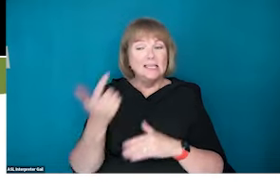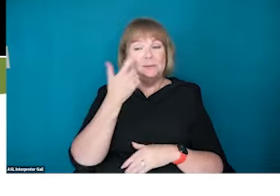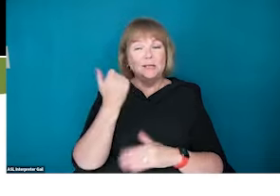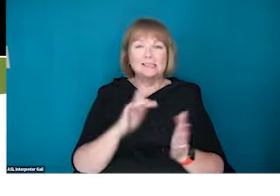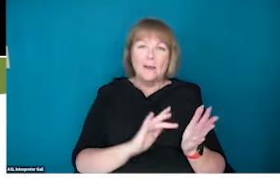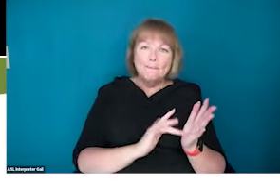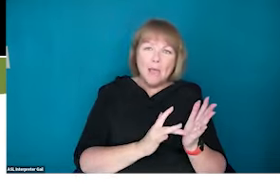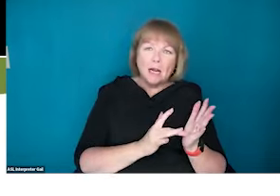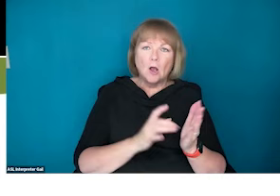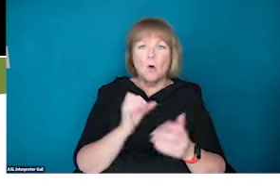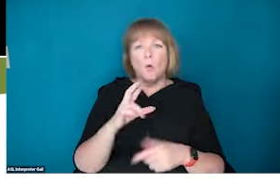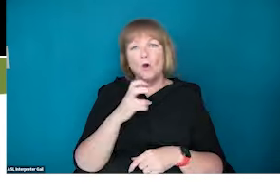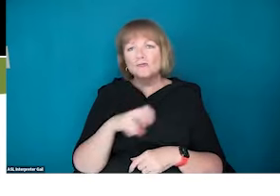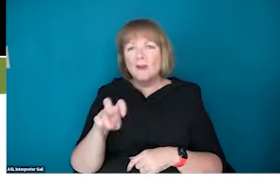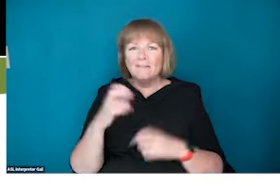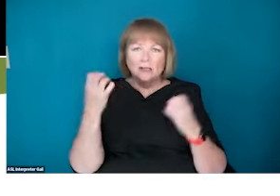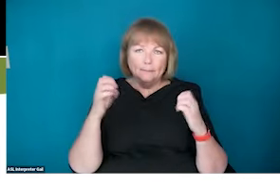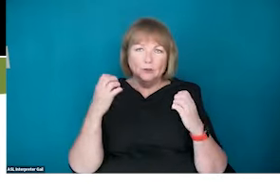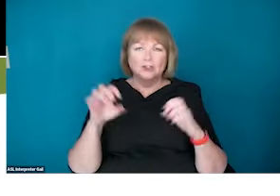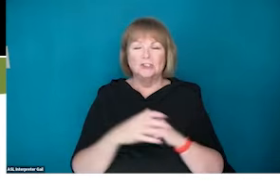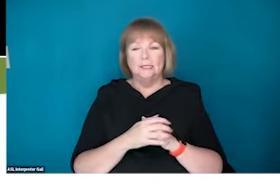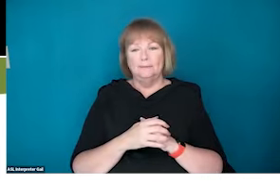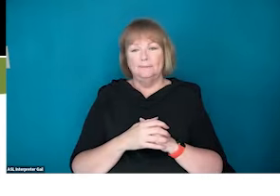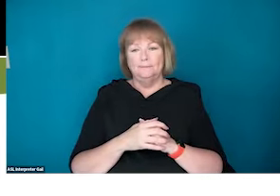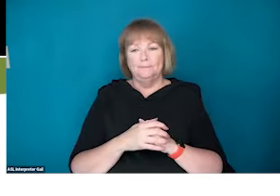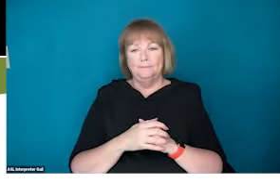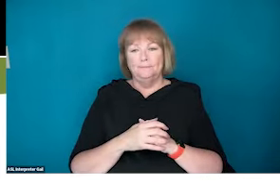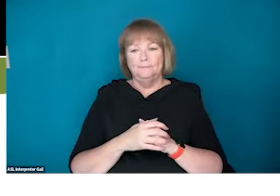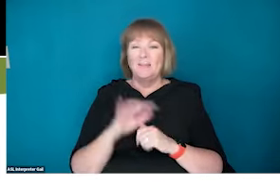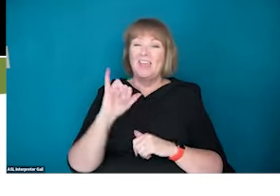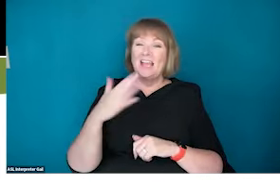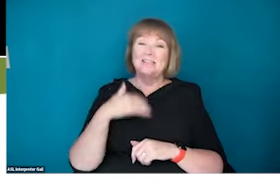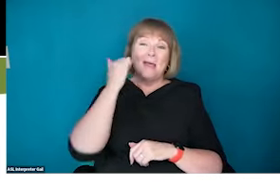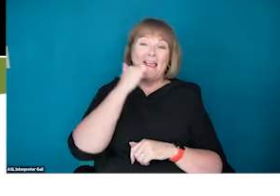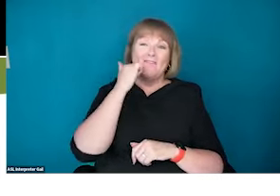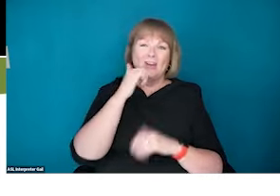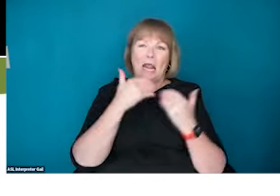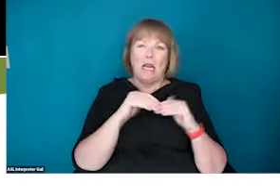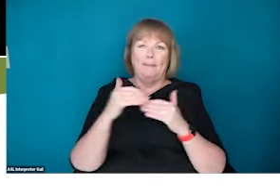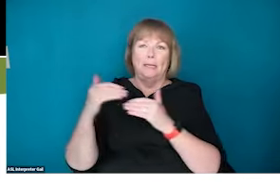por texto y por correo electrónico del banco que usted ya alcanzó su límite. Sí.